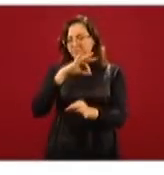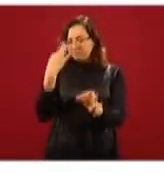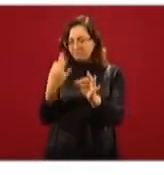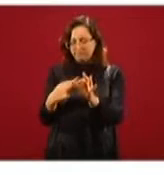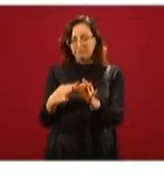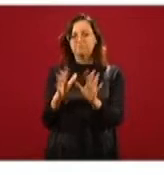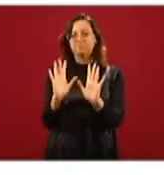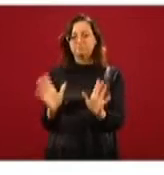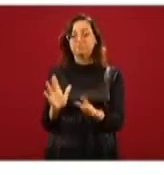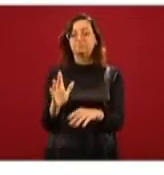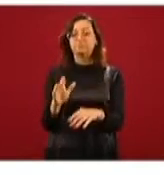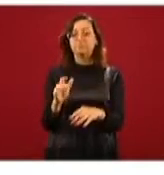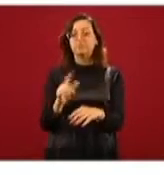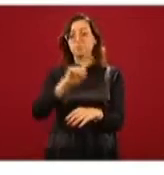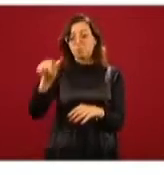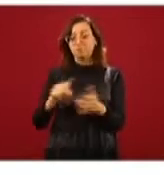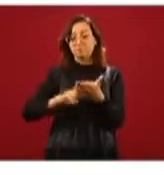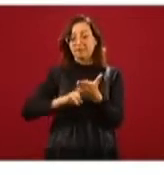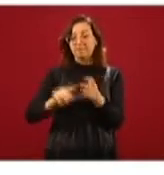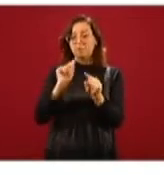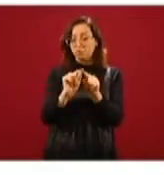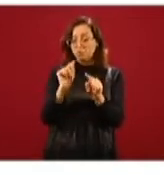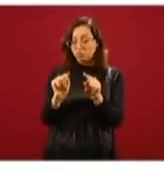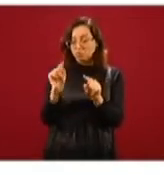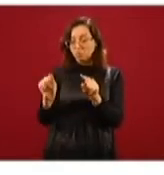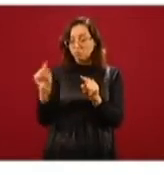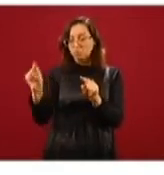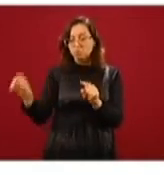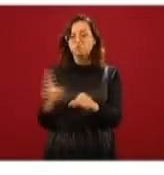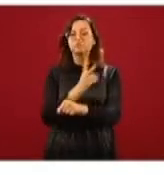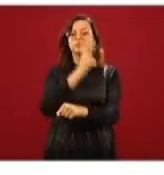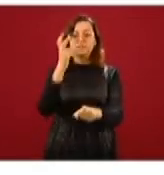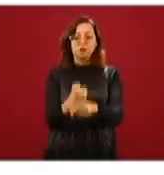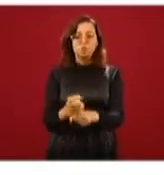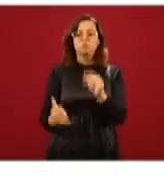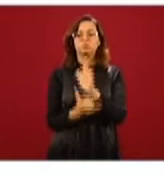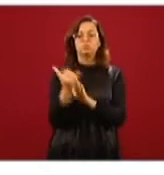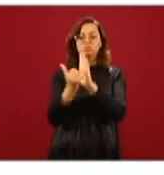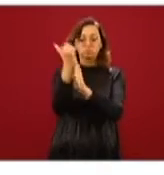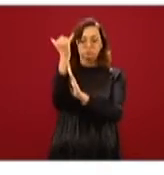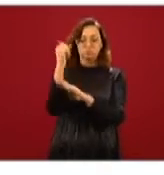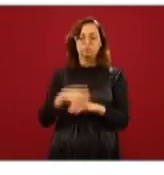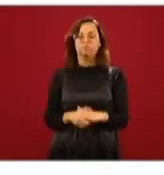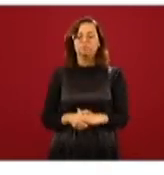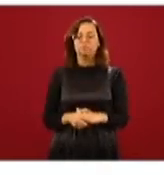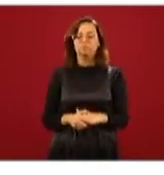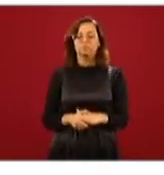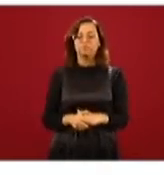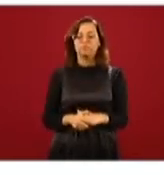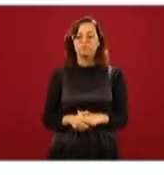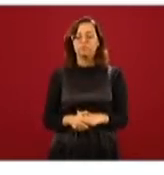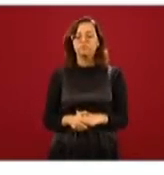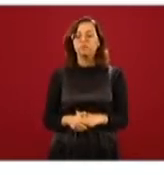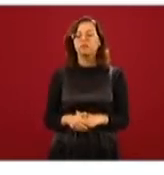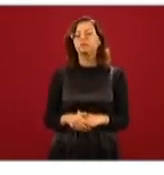punteada es la siguiente etapa para poder conectar con el aeropuerto Felipe Ángeles. La prolongación del